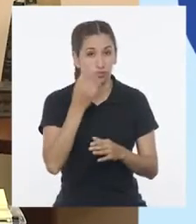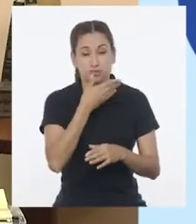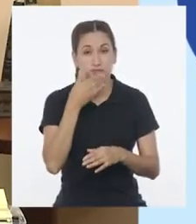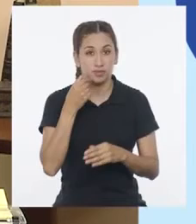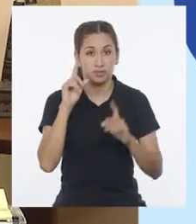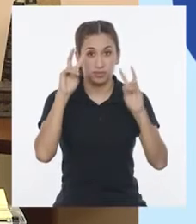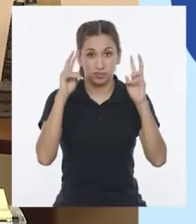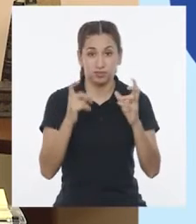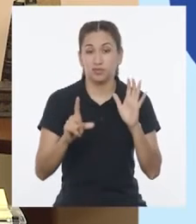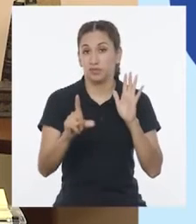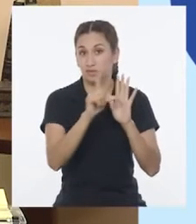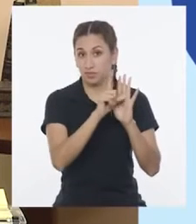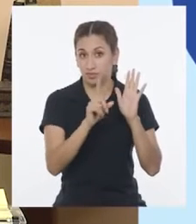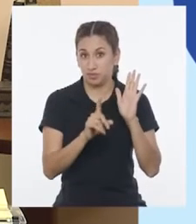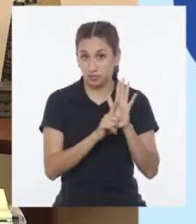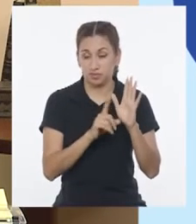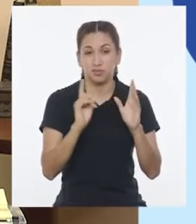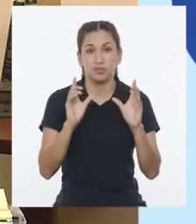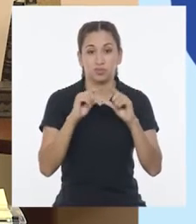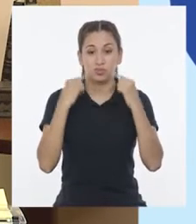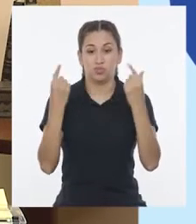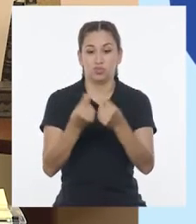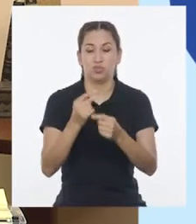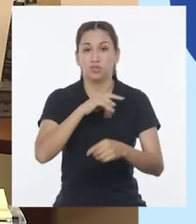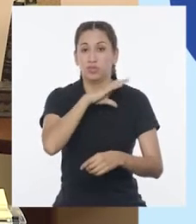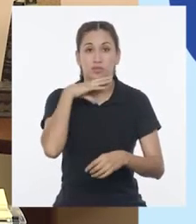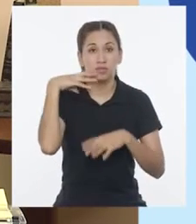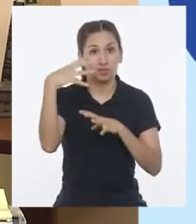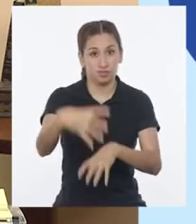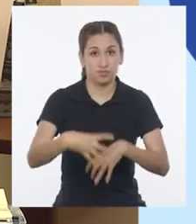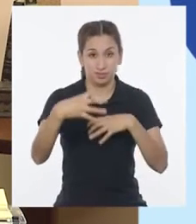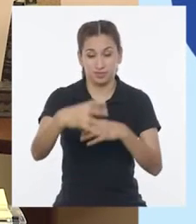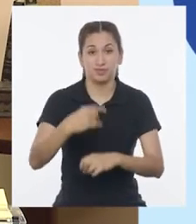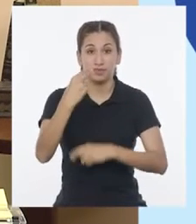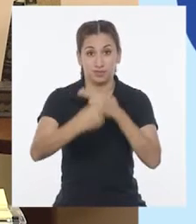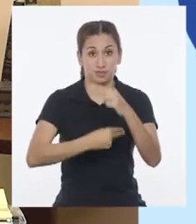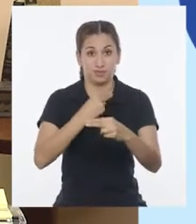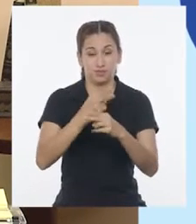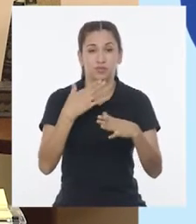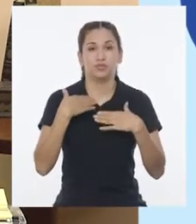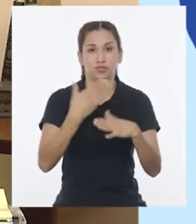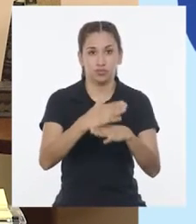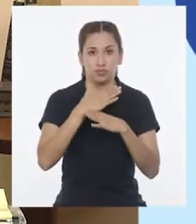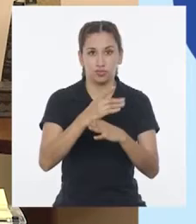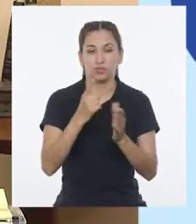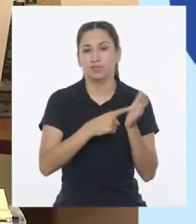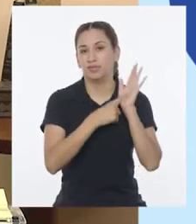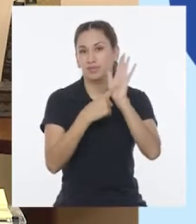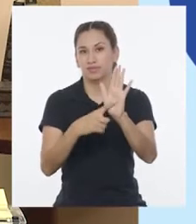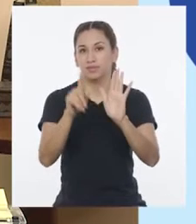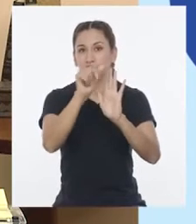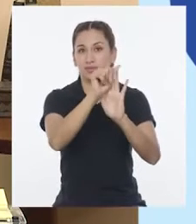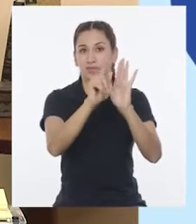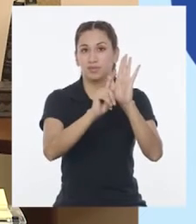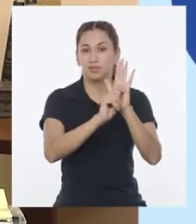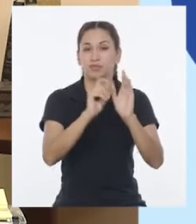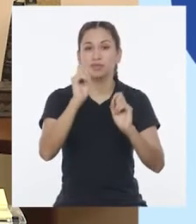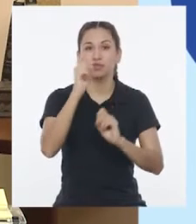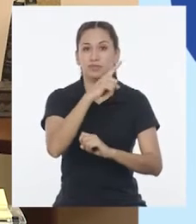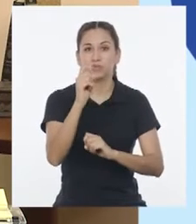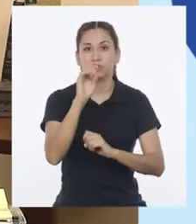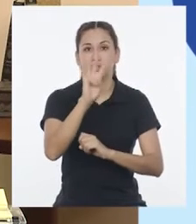comprender mejor el marco legal del funcionamiento de las rondas campesinas a nivel nacional, les comparto lo que señala el